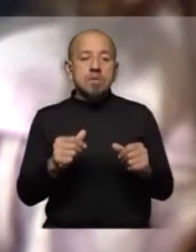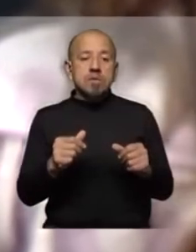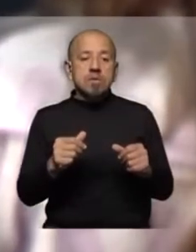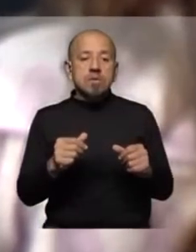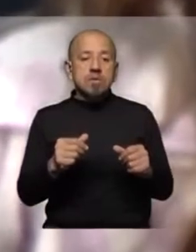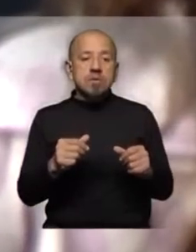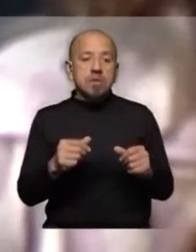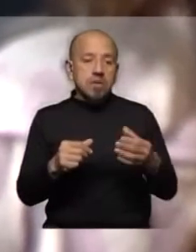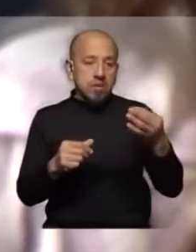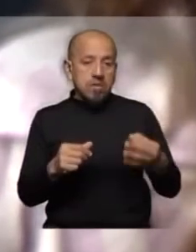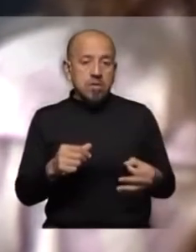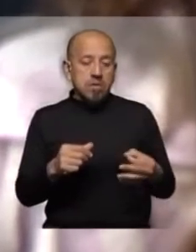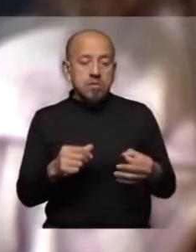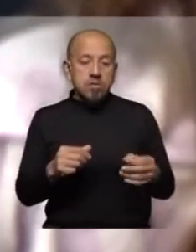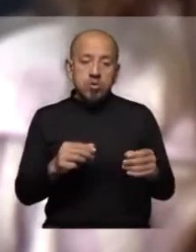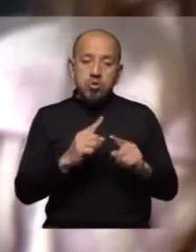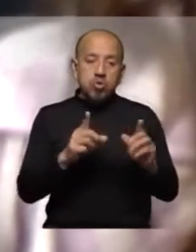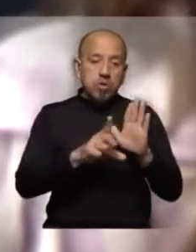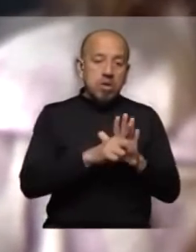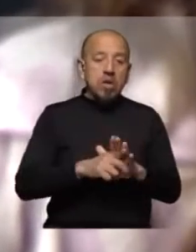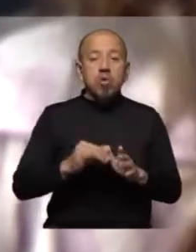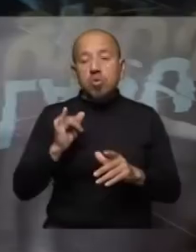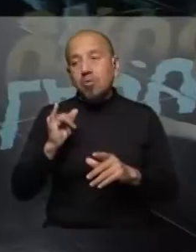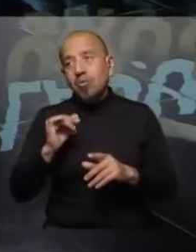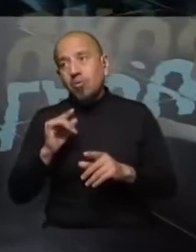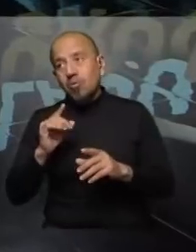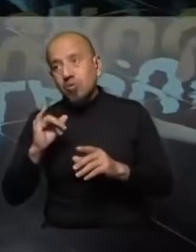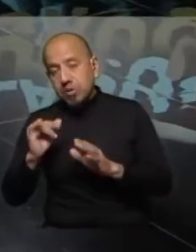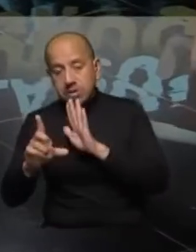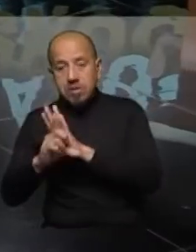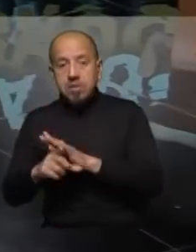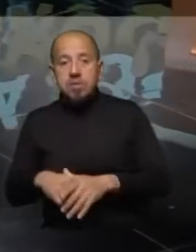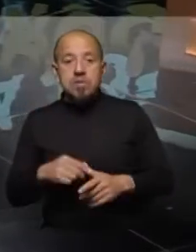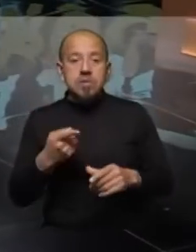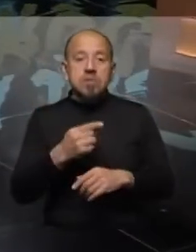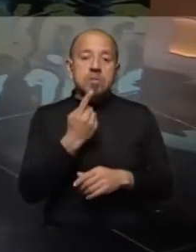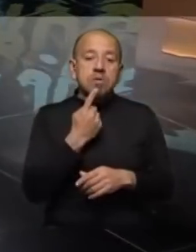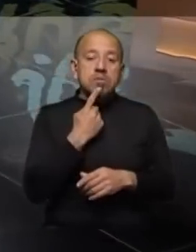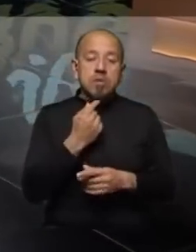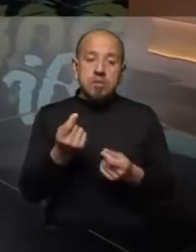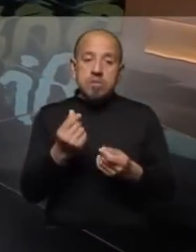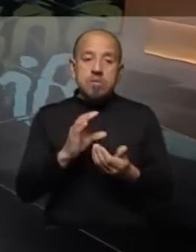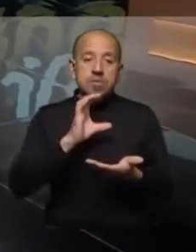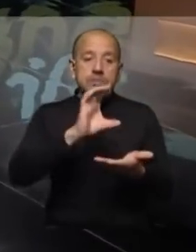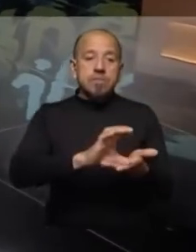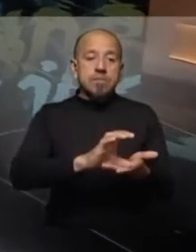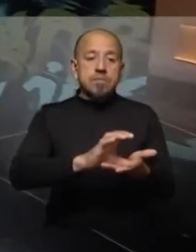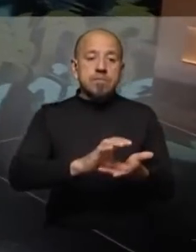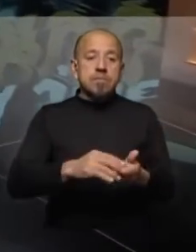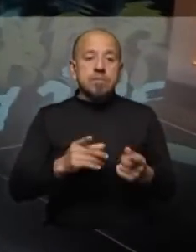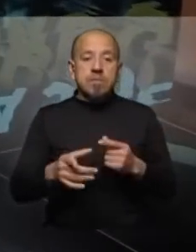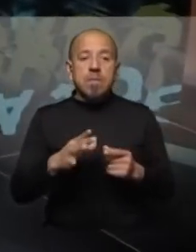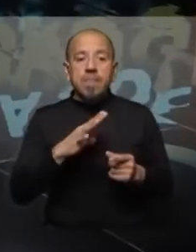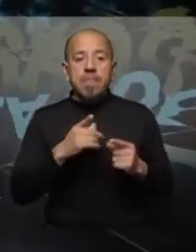lícitas ilícitas o lícitas terminen perforando la política a través de la financiación es decir que tengamos